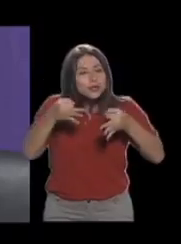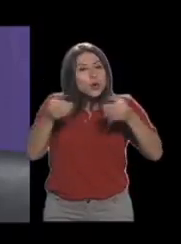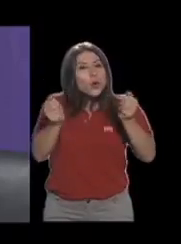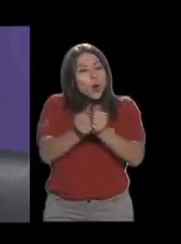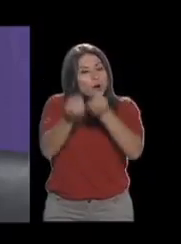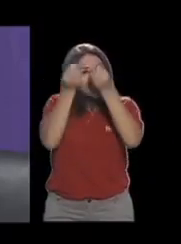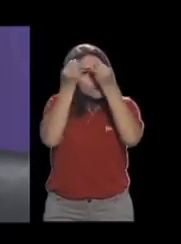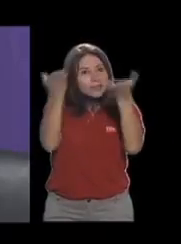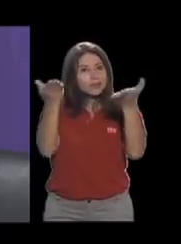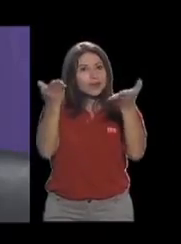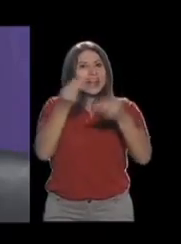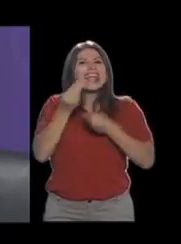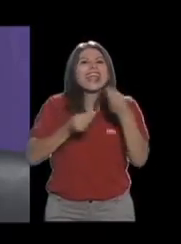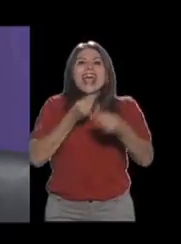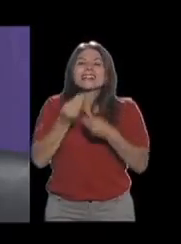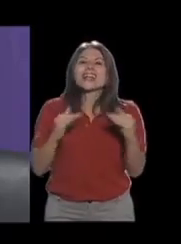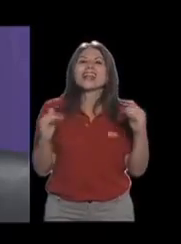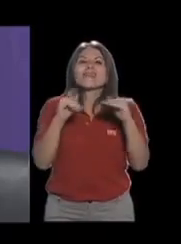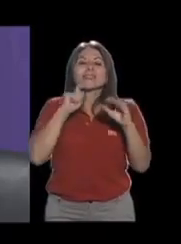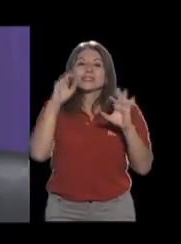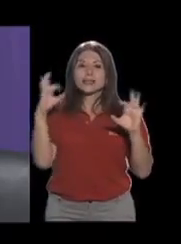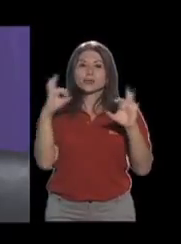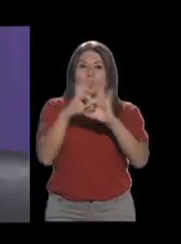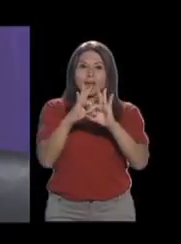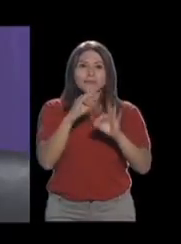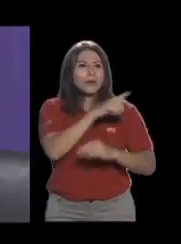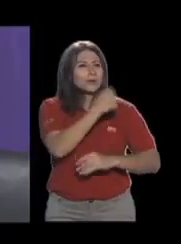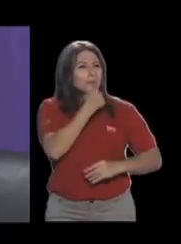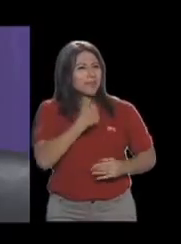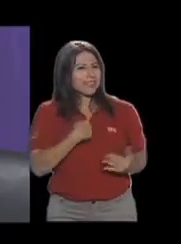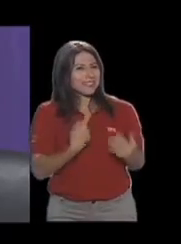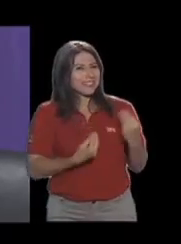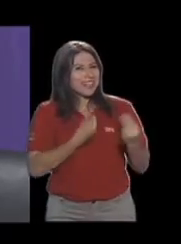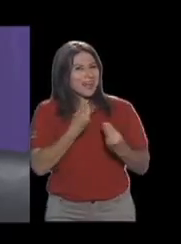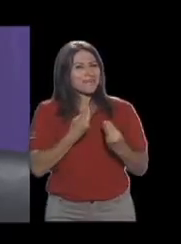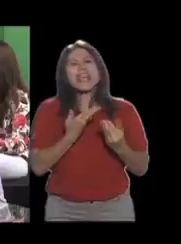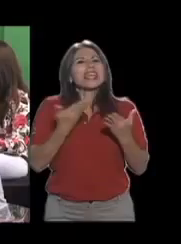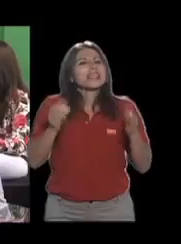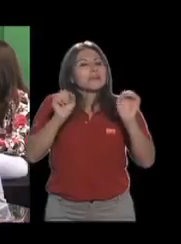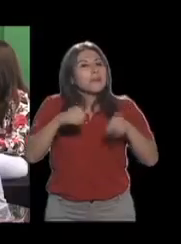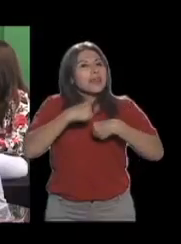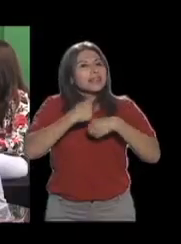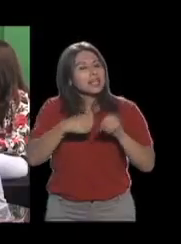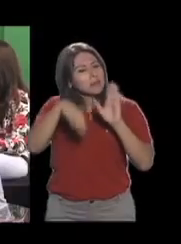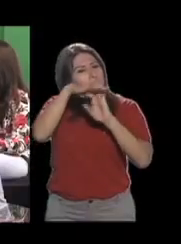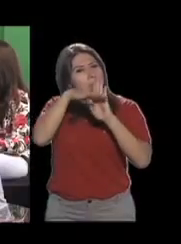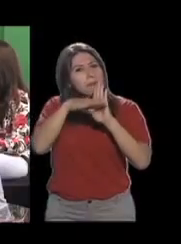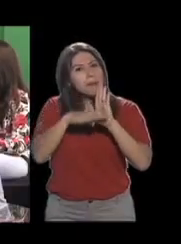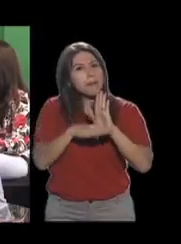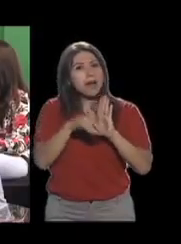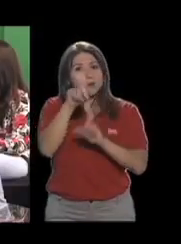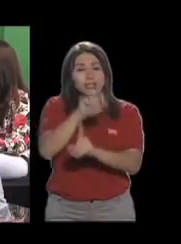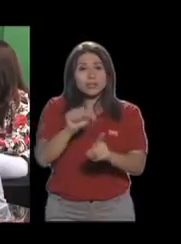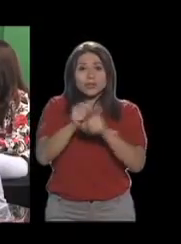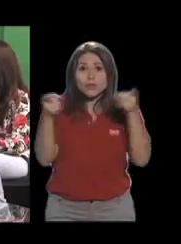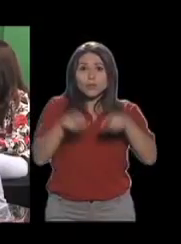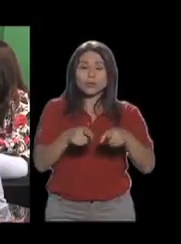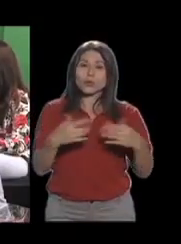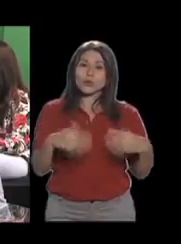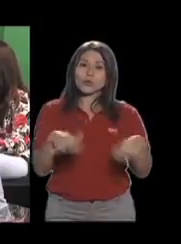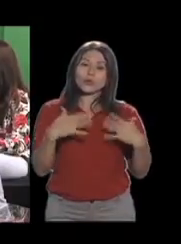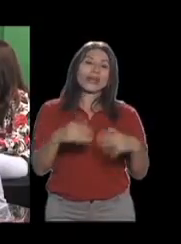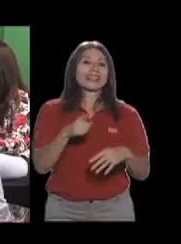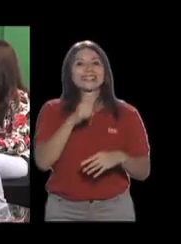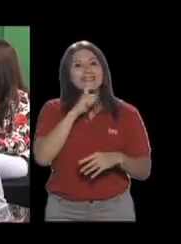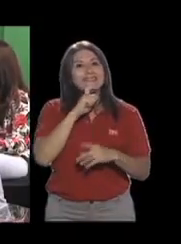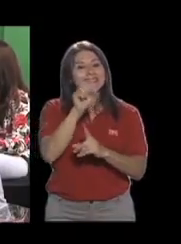nivel sexual. Cuando usted me decía qué medidas, ¿verdad? Tomar ya cuando una situación está, pucha, eso es bastante como